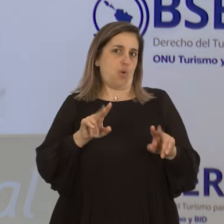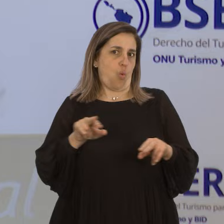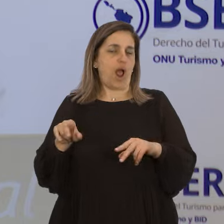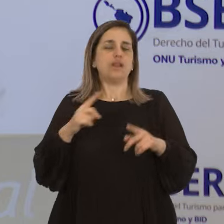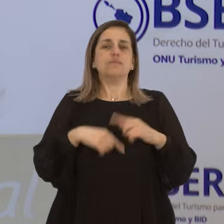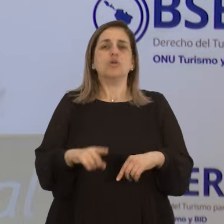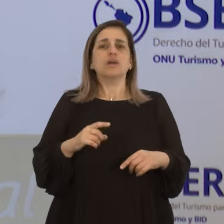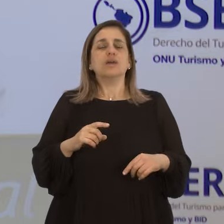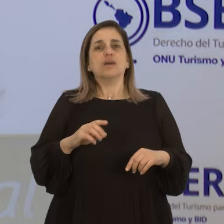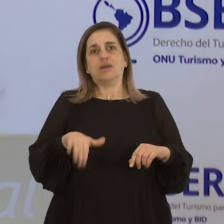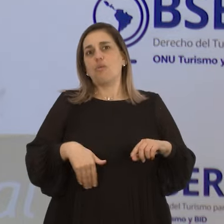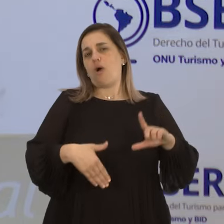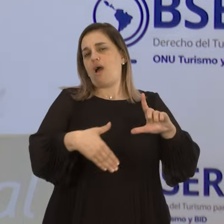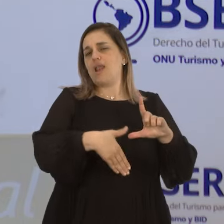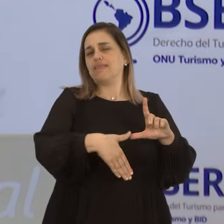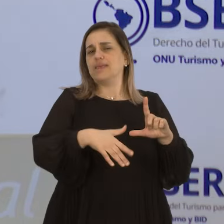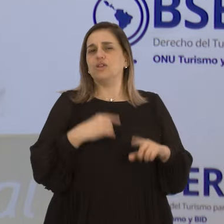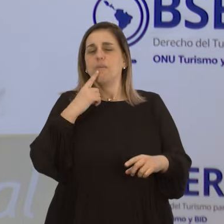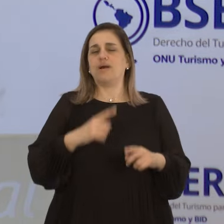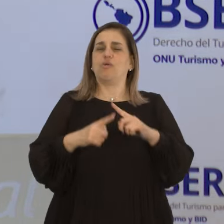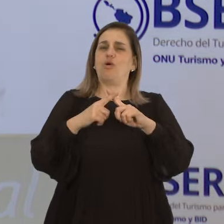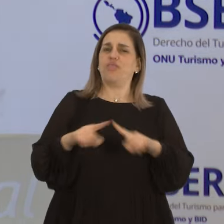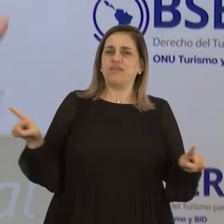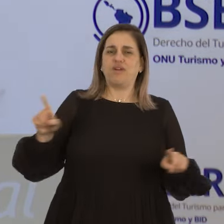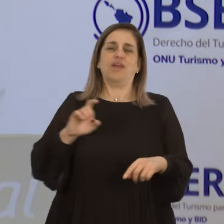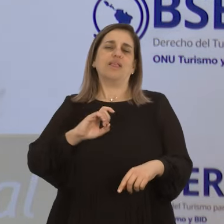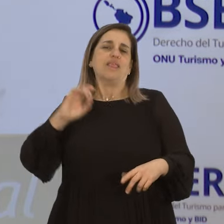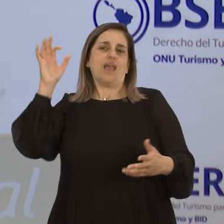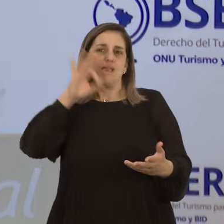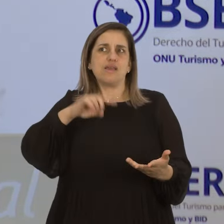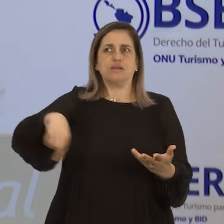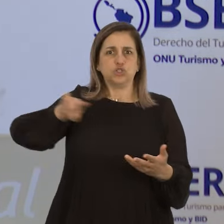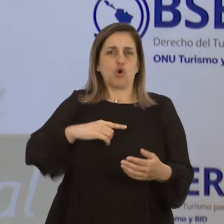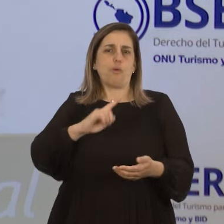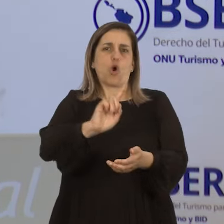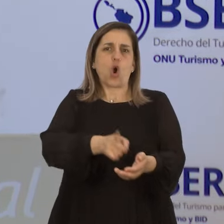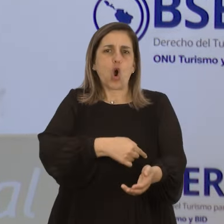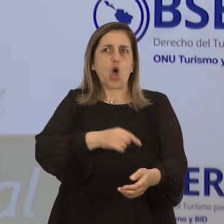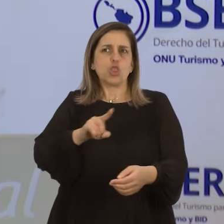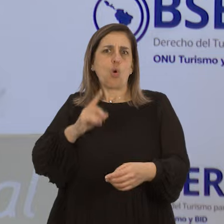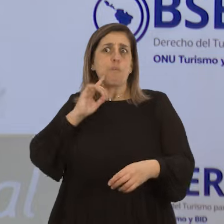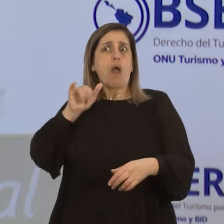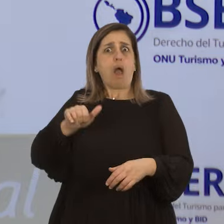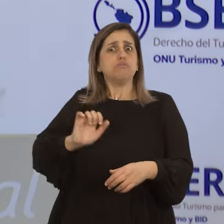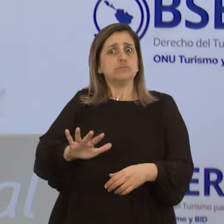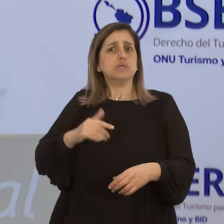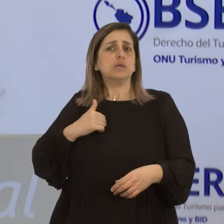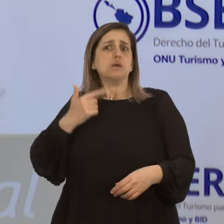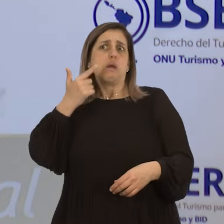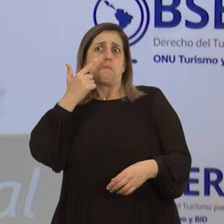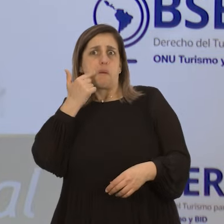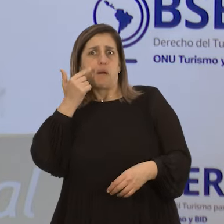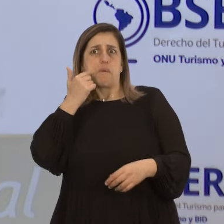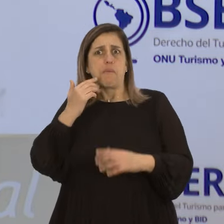supongo que en Argentina también, porque es muy latino, ¿no? A diferencia del derecho anglosajón, que es un derecho de costumbre, ¿no? Mi abuelo se llevó bien